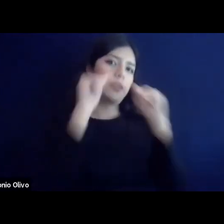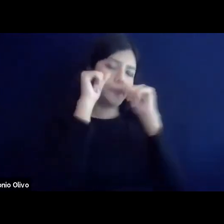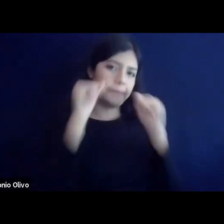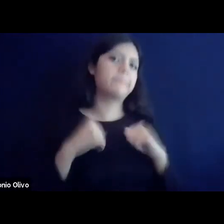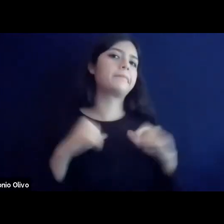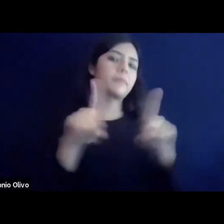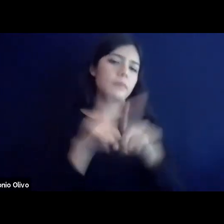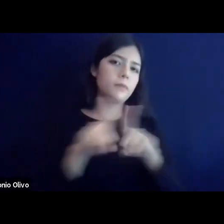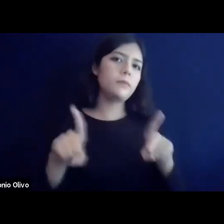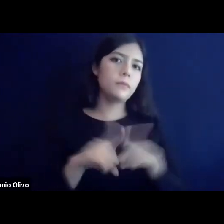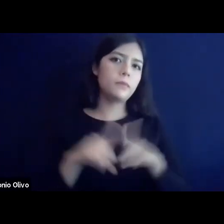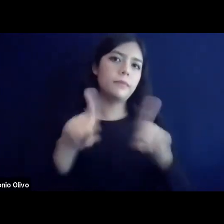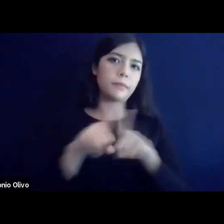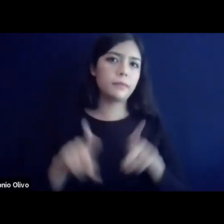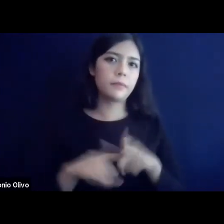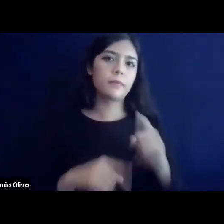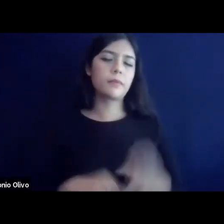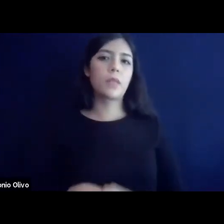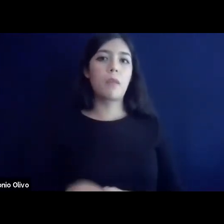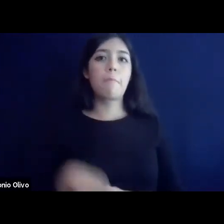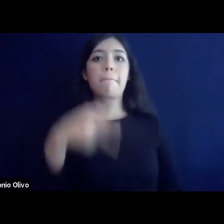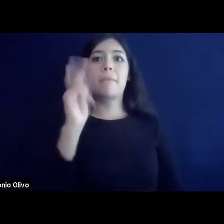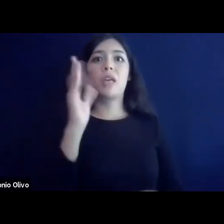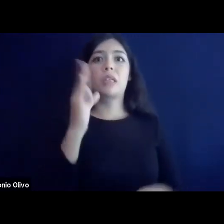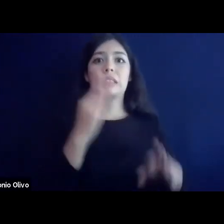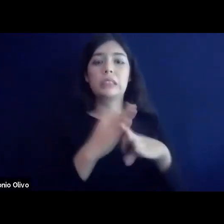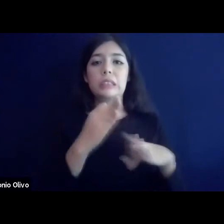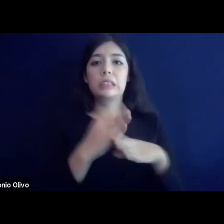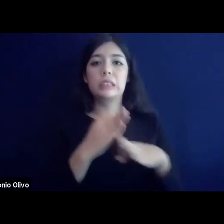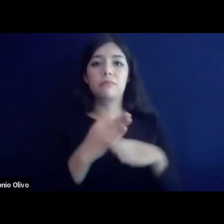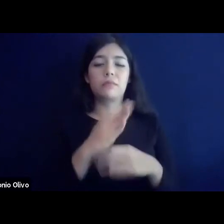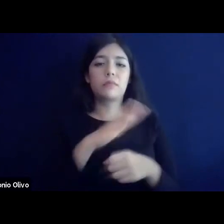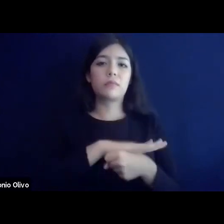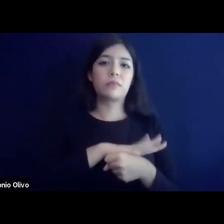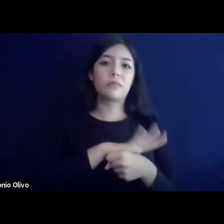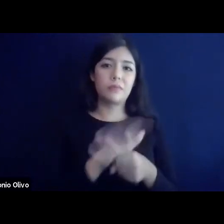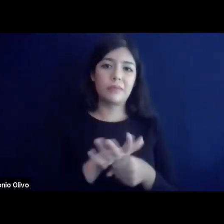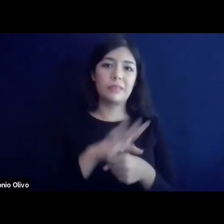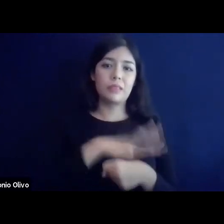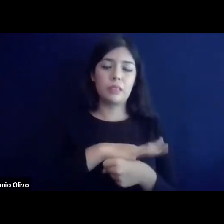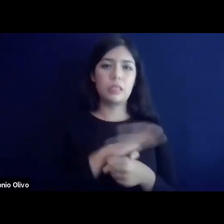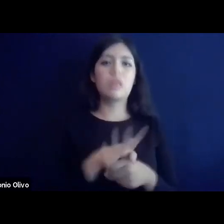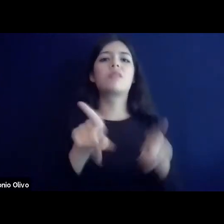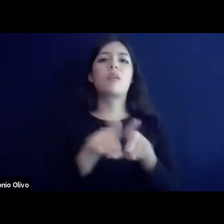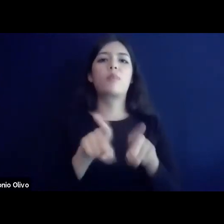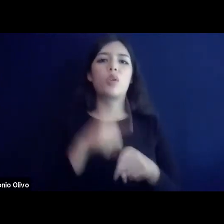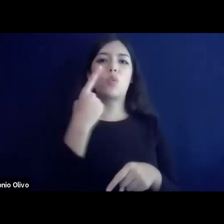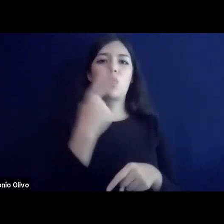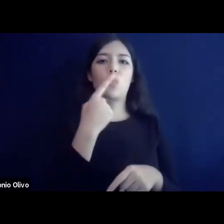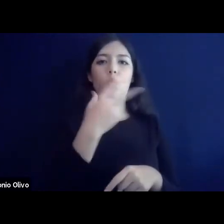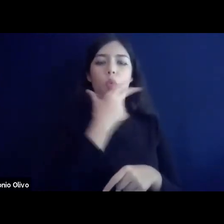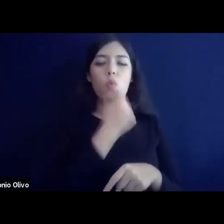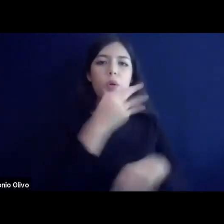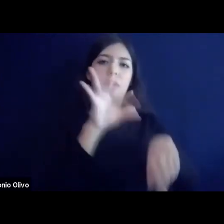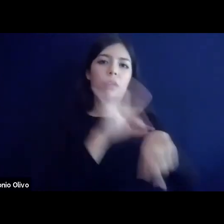y ahora pues ya con esto de la pandemia, ¿no? Ya está un infectólogo, ¿no? Estuvo checando,